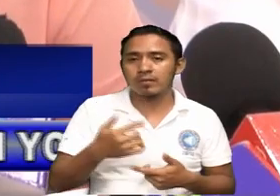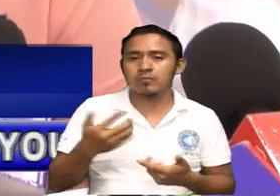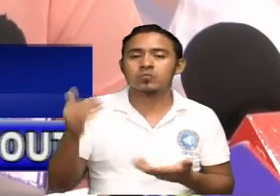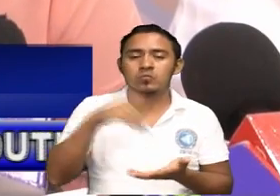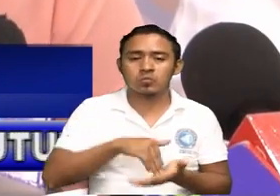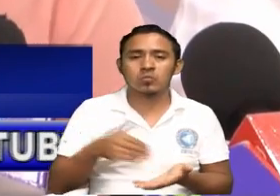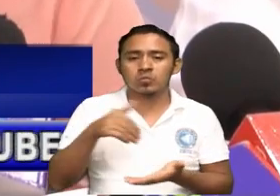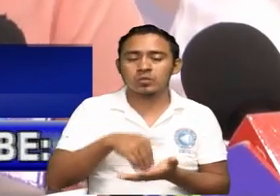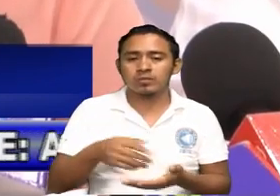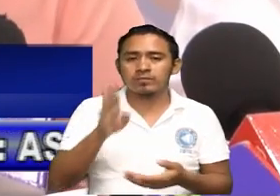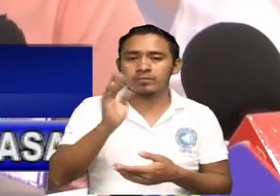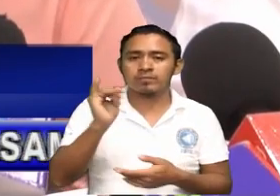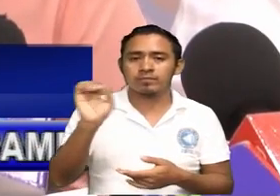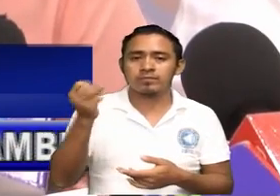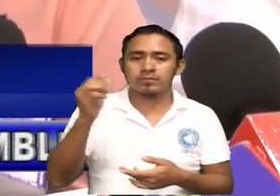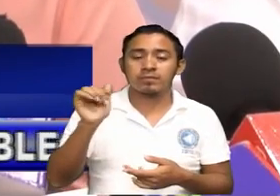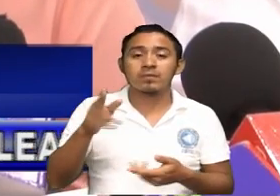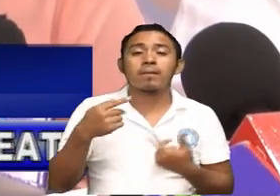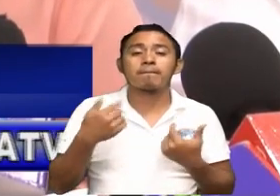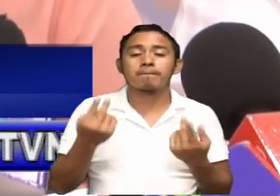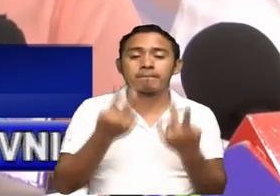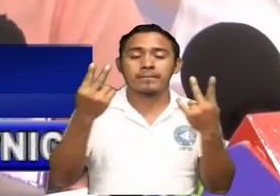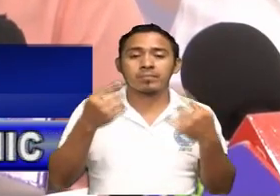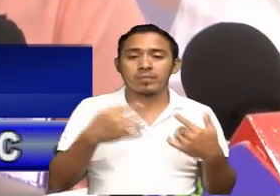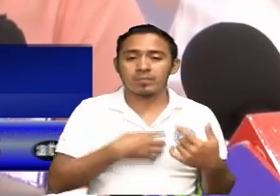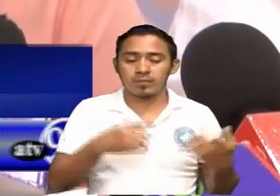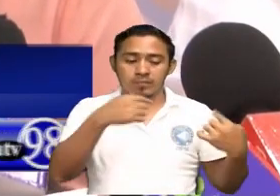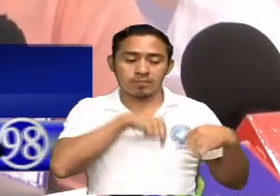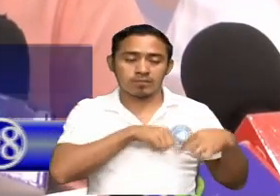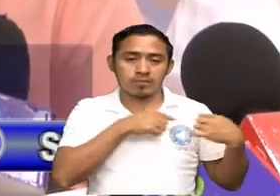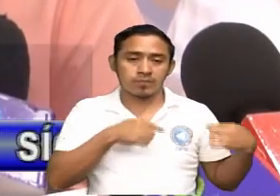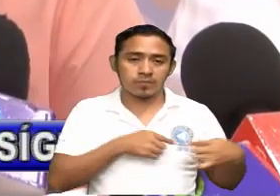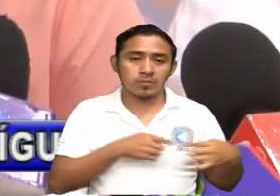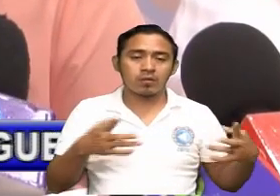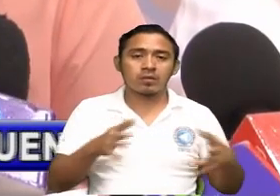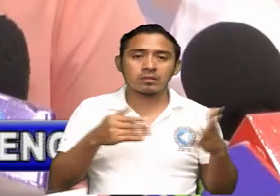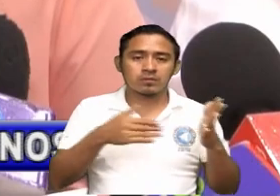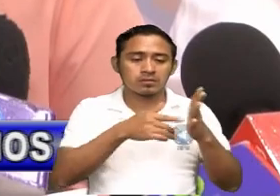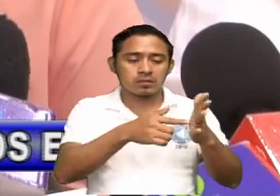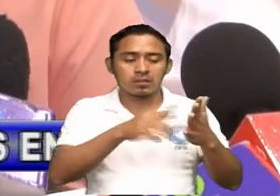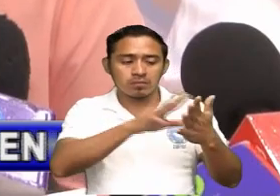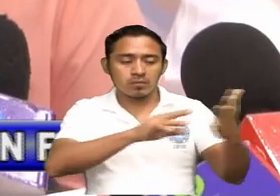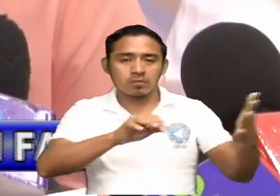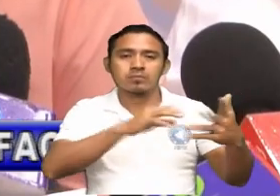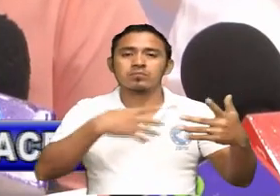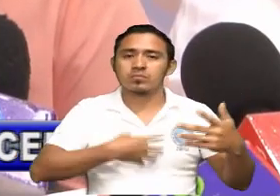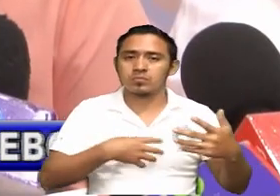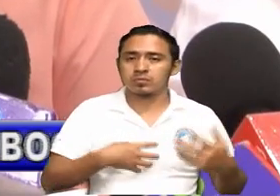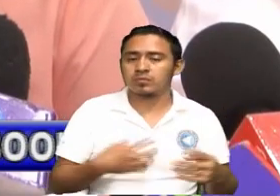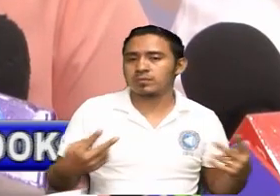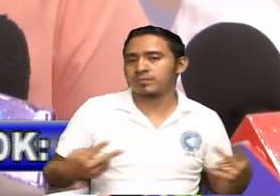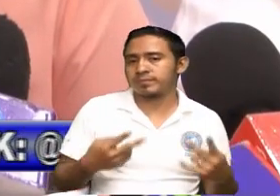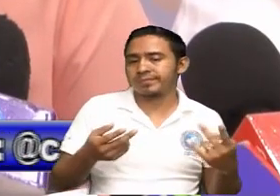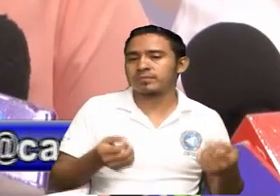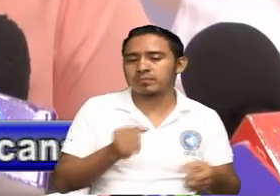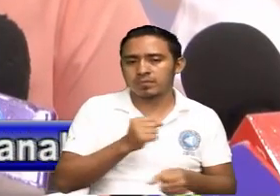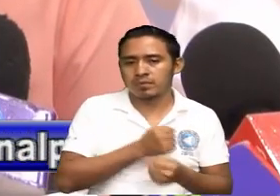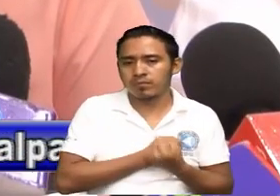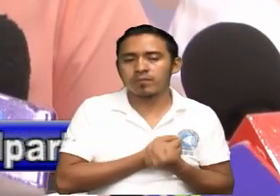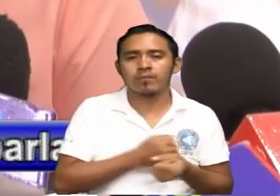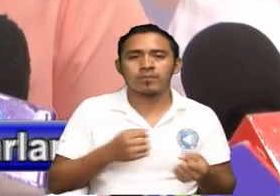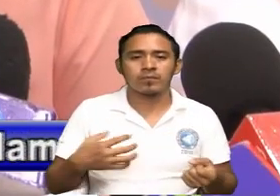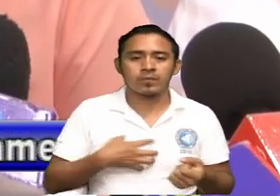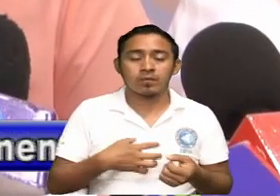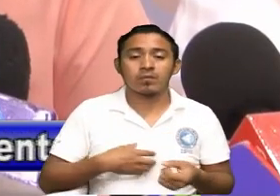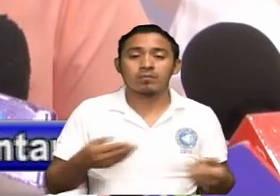repito, Bismar Martínez vive en nuestros corazones y vivirá a través de su ejemplo, su entrega y todo ese amor y cariño